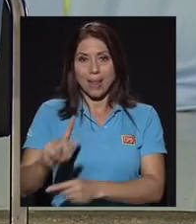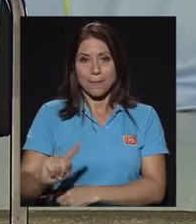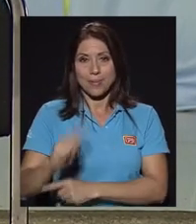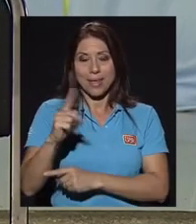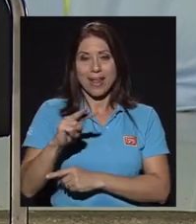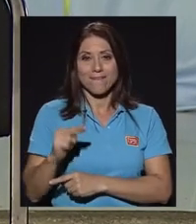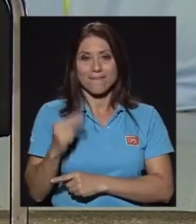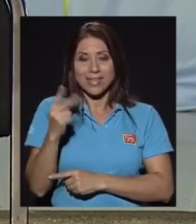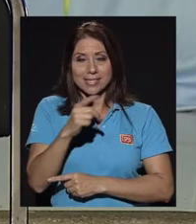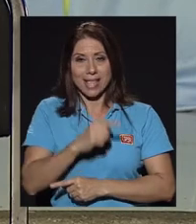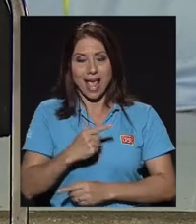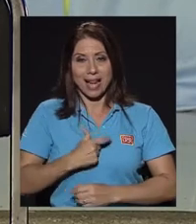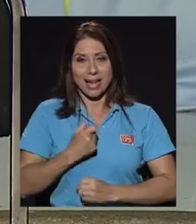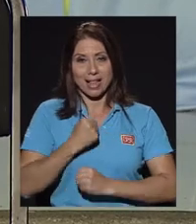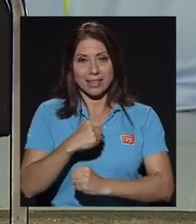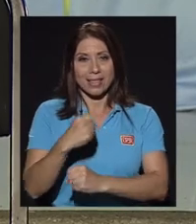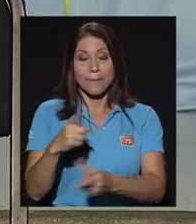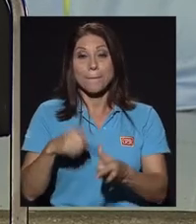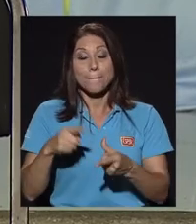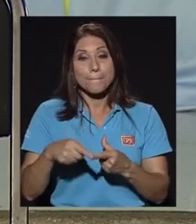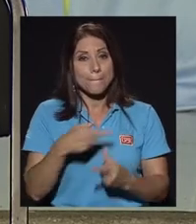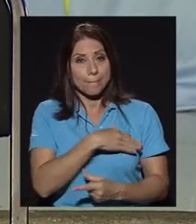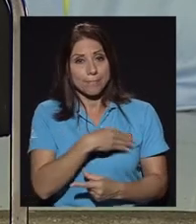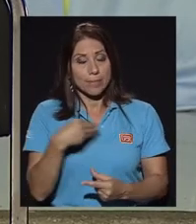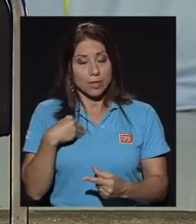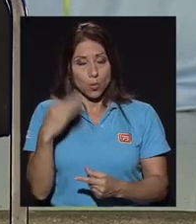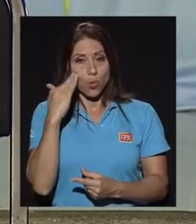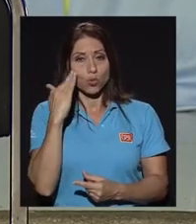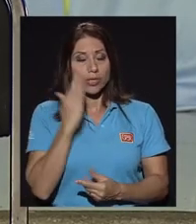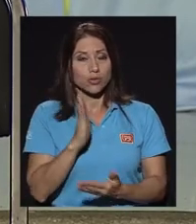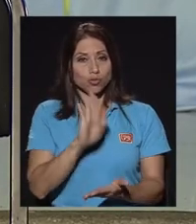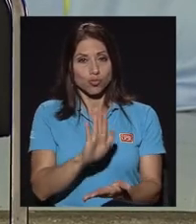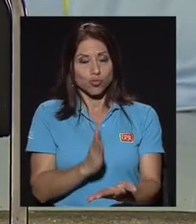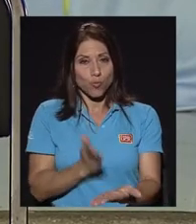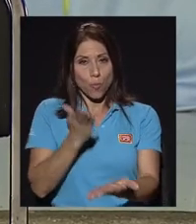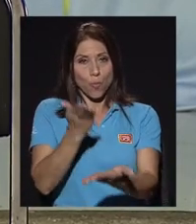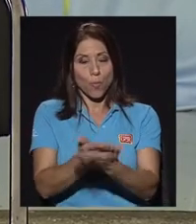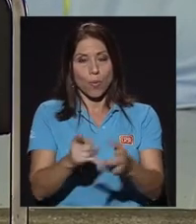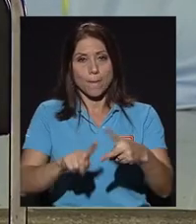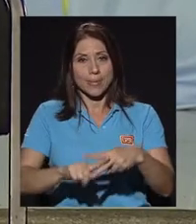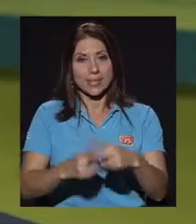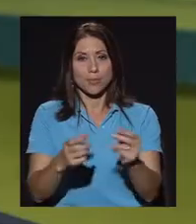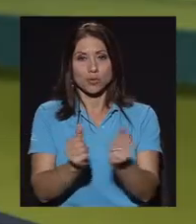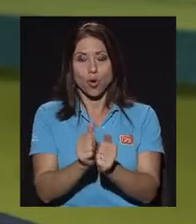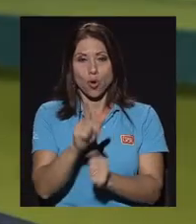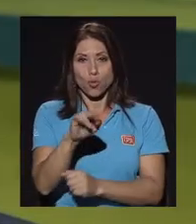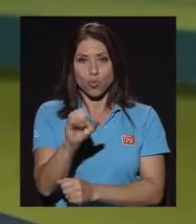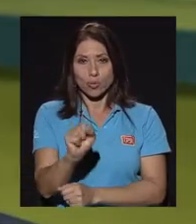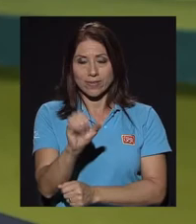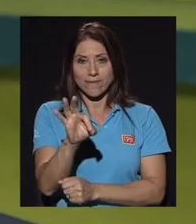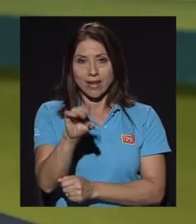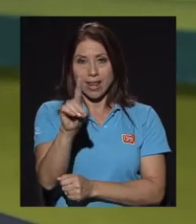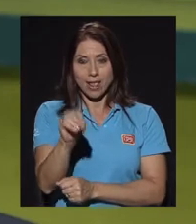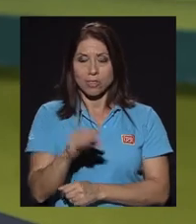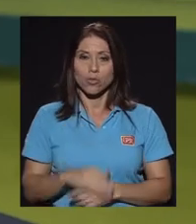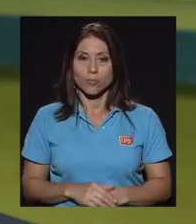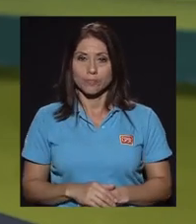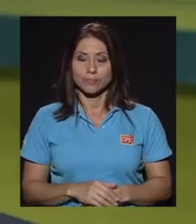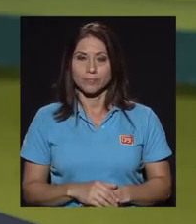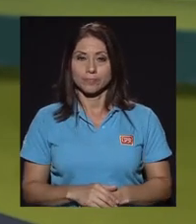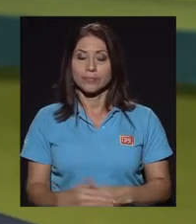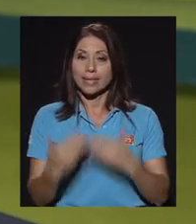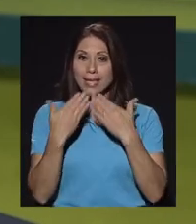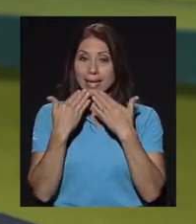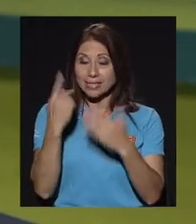ese sentido, me gustaría conocer sus propuestas, y empezamos con don Luis Fernando. Muchas gracias por la pregunta. Bueno, con